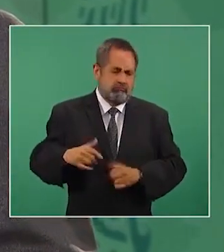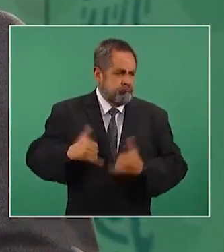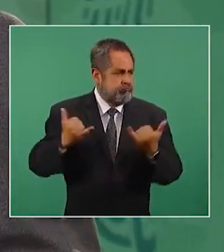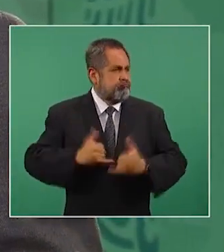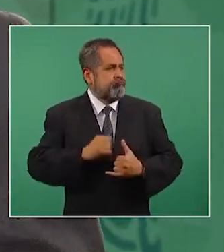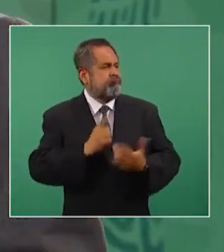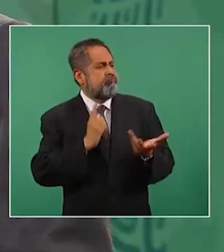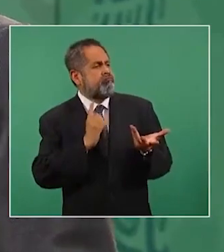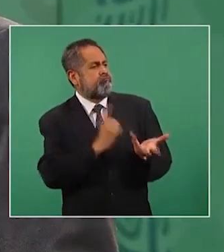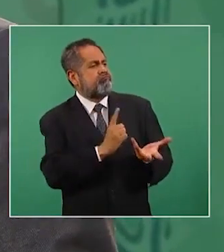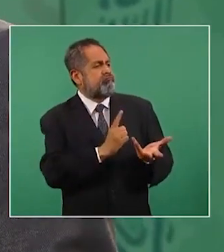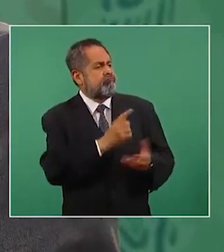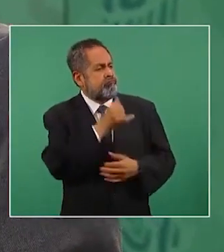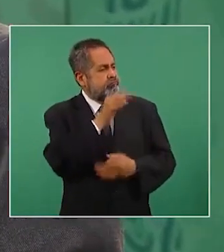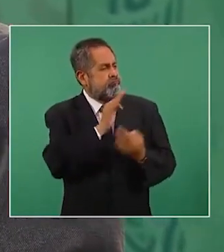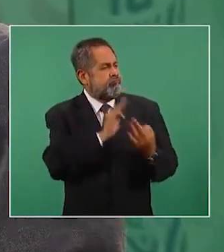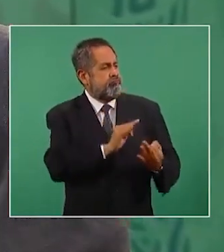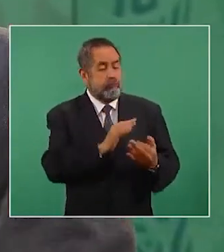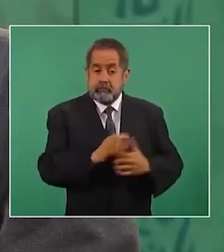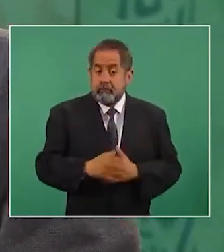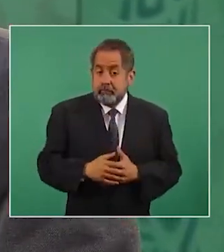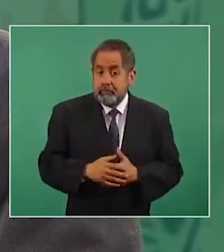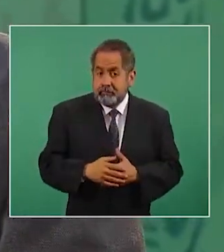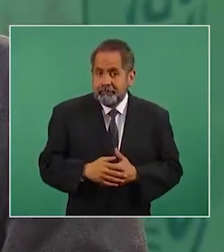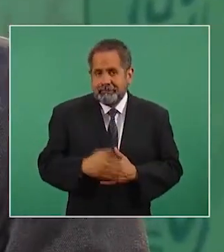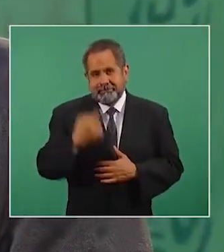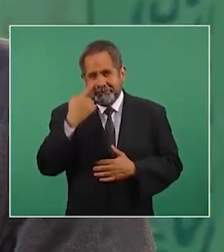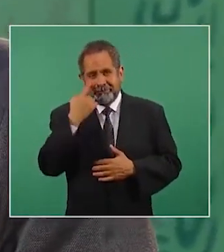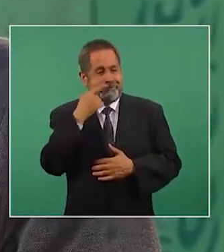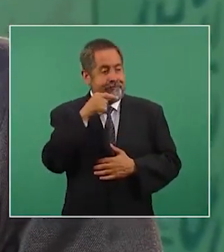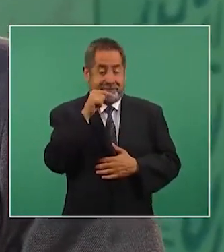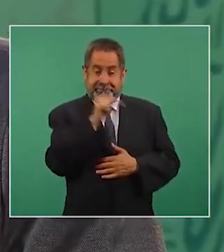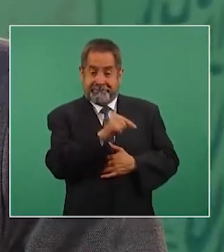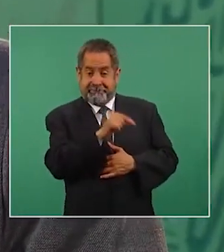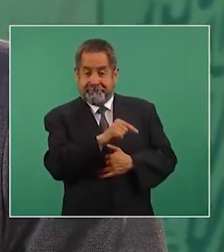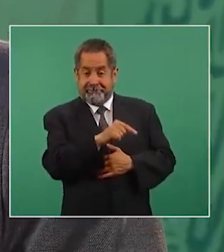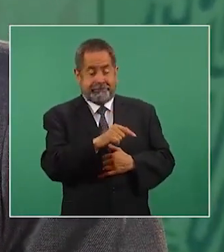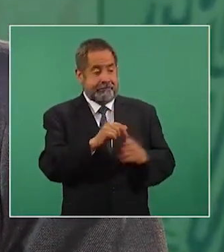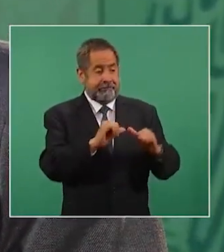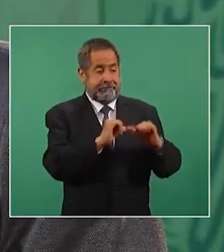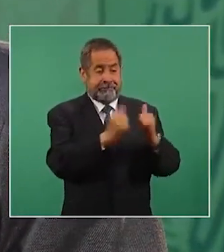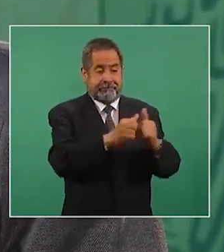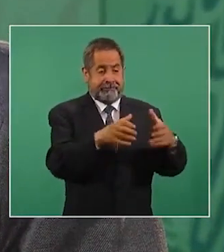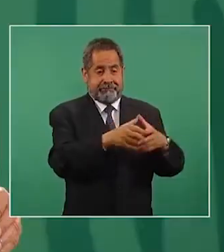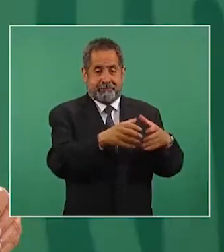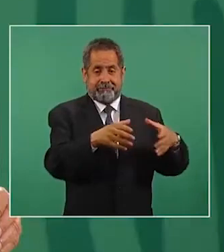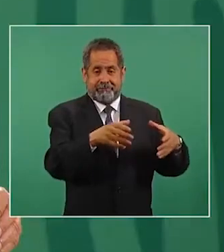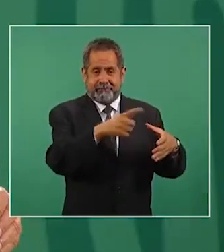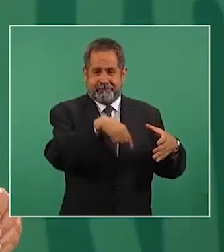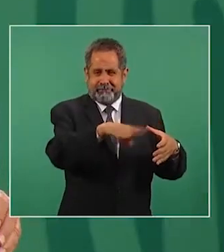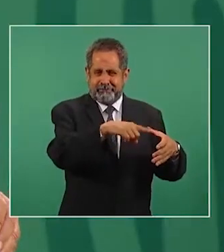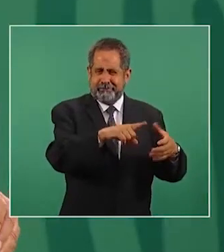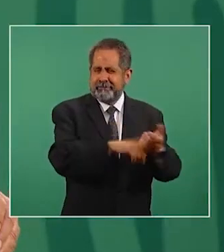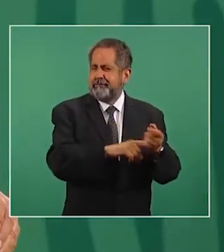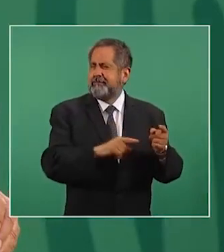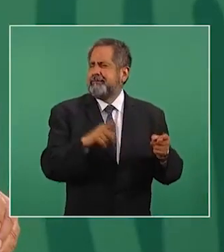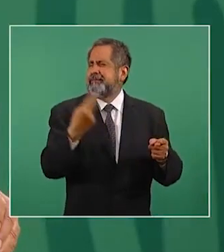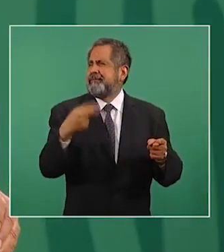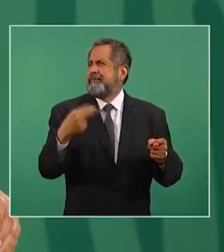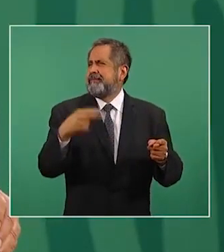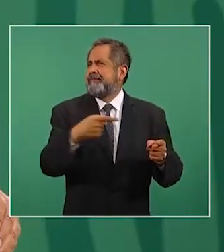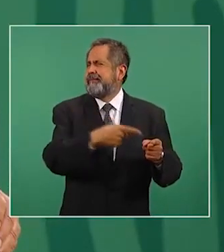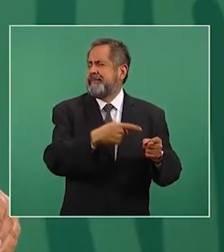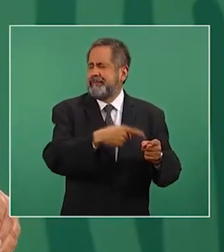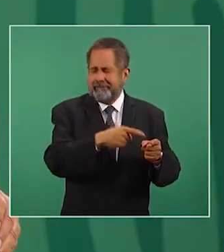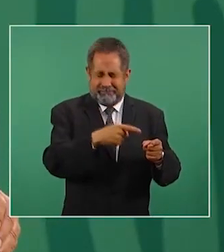Y resulta que esa asociación que se llama